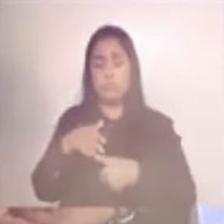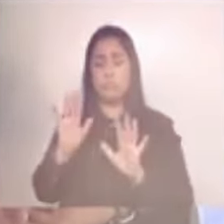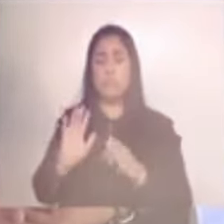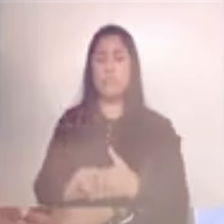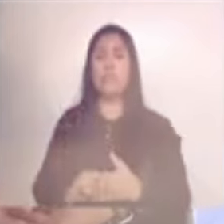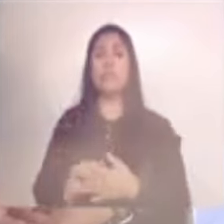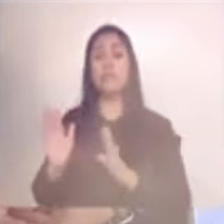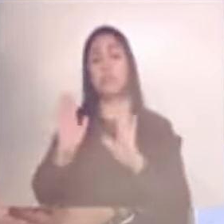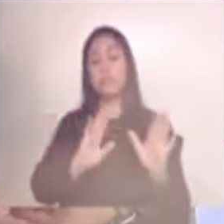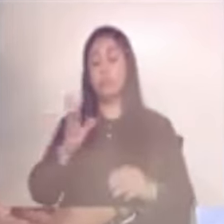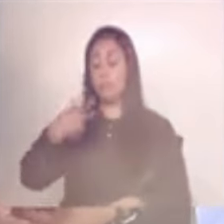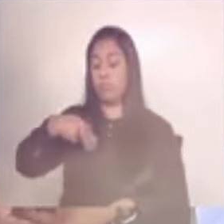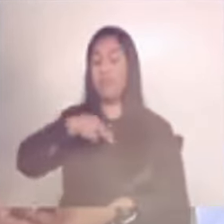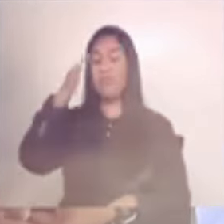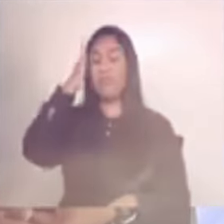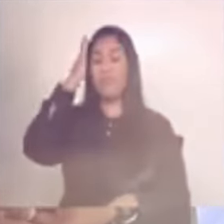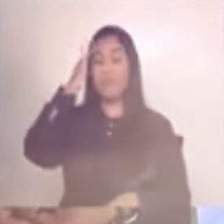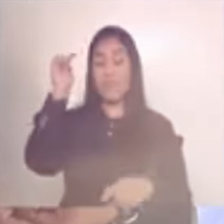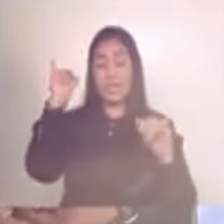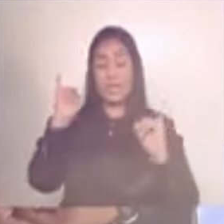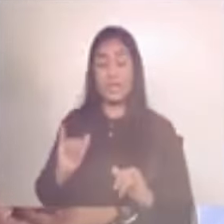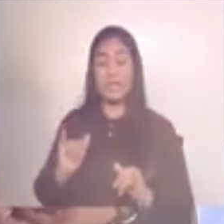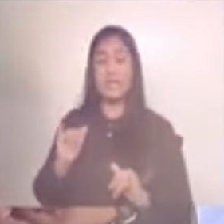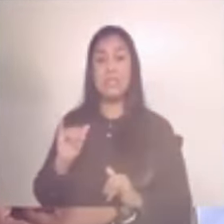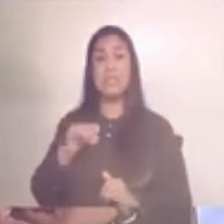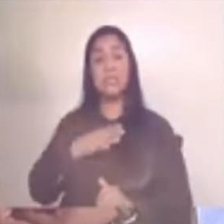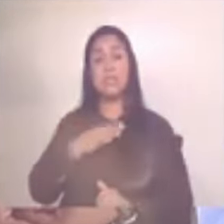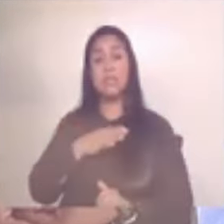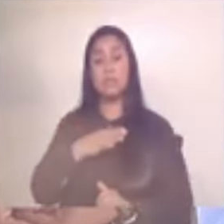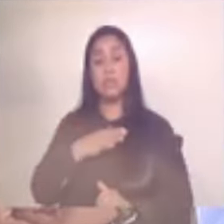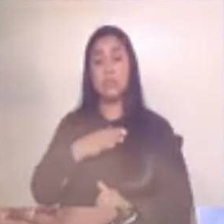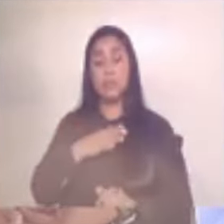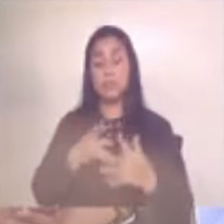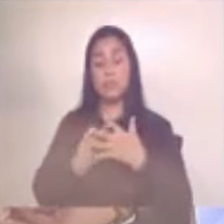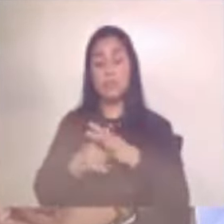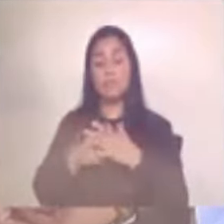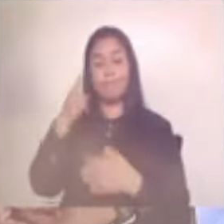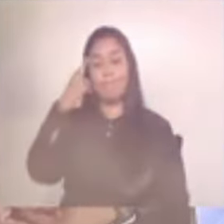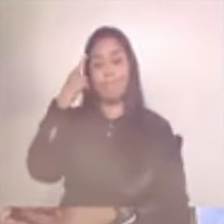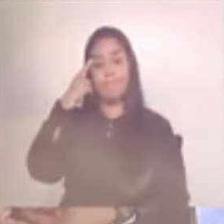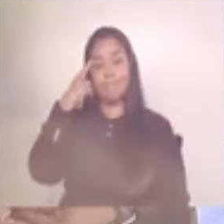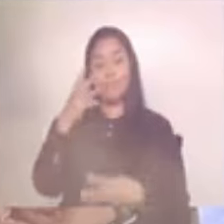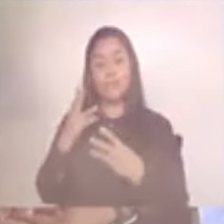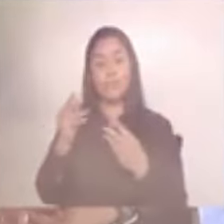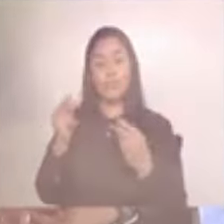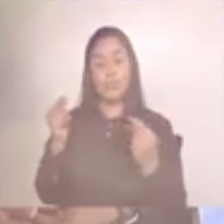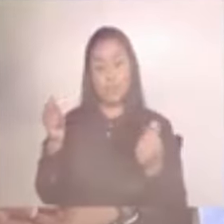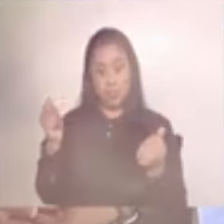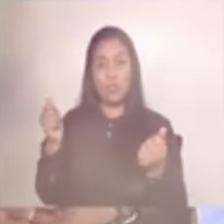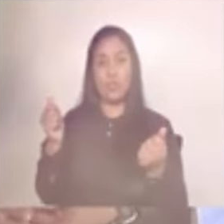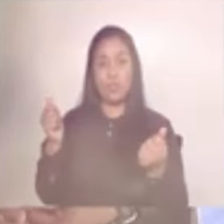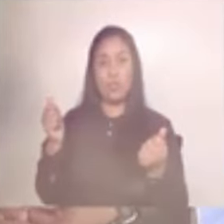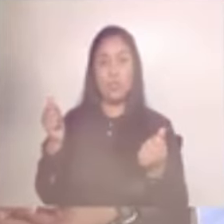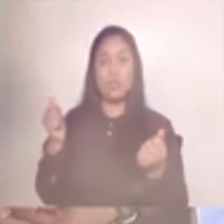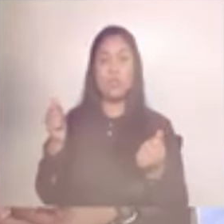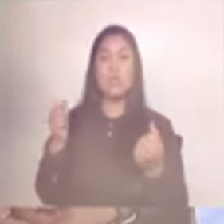Nosotros estamos conscientes de que aquí hay que empezar a pensar en soluciones que